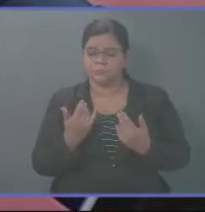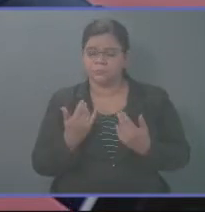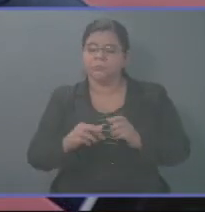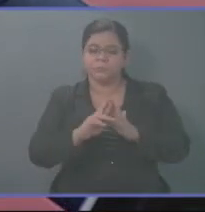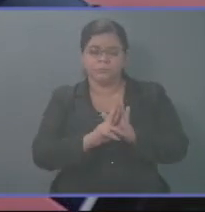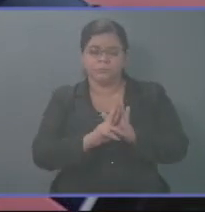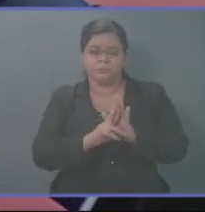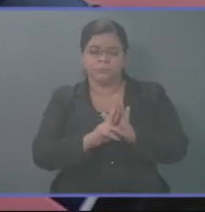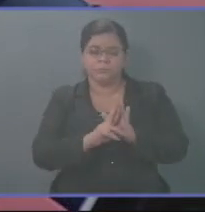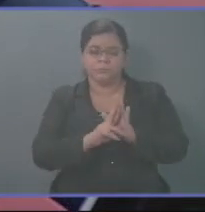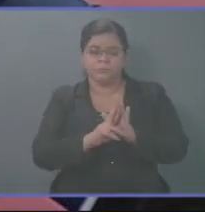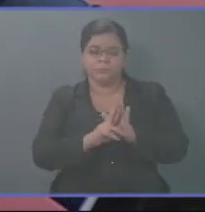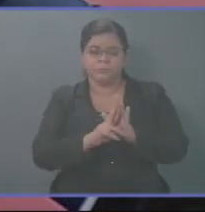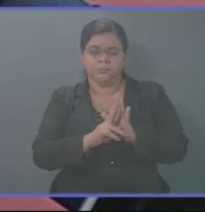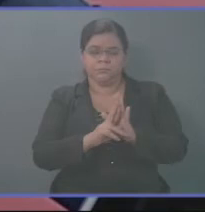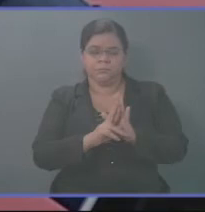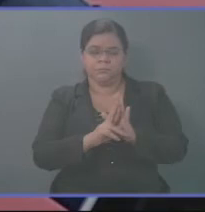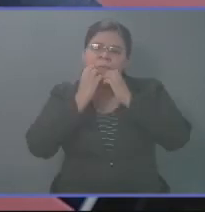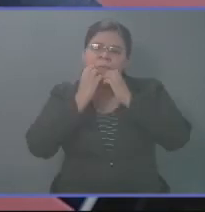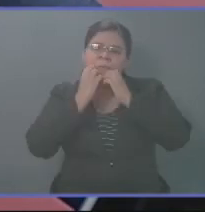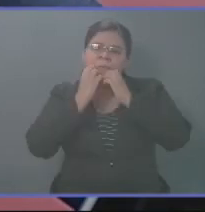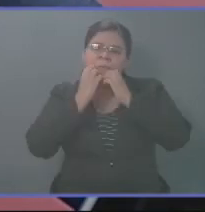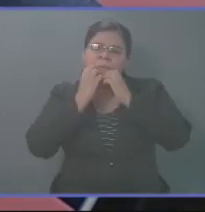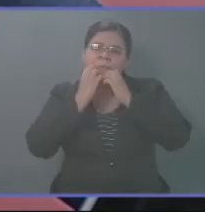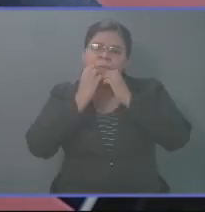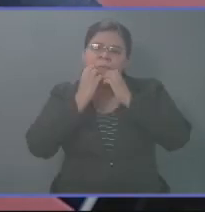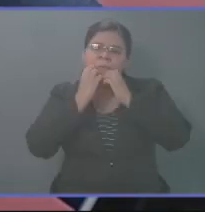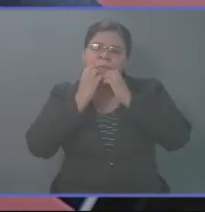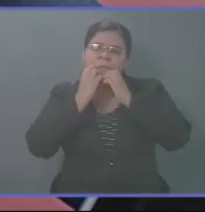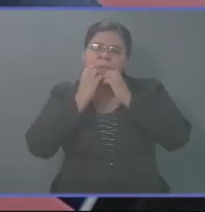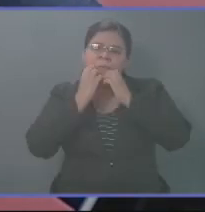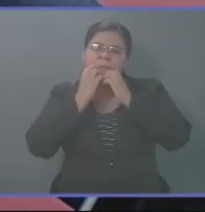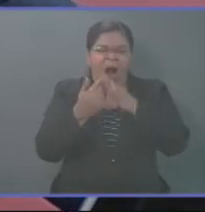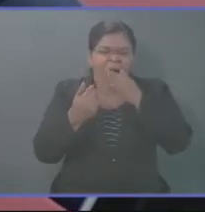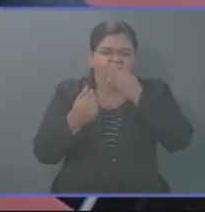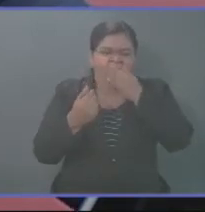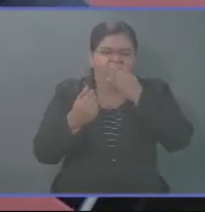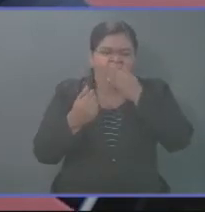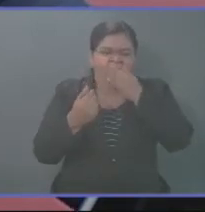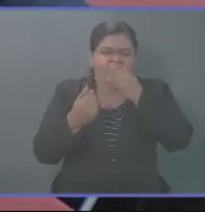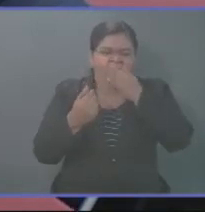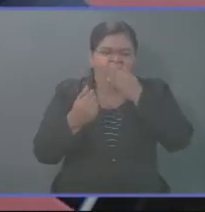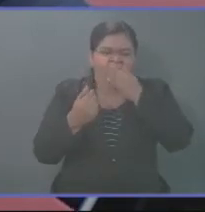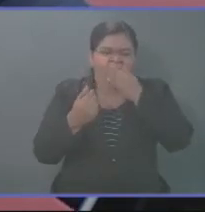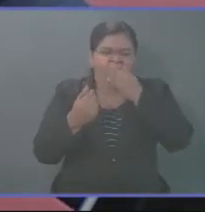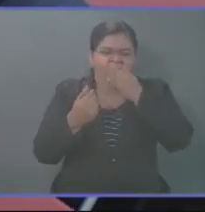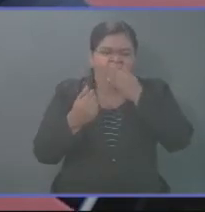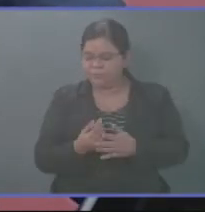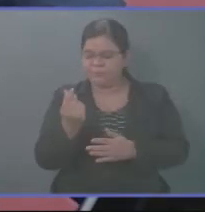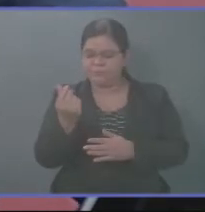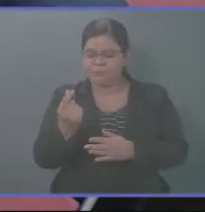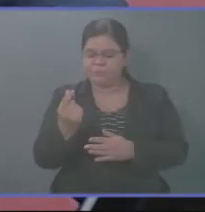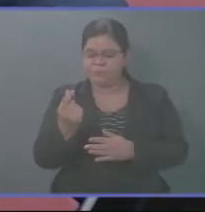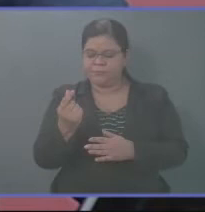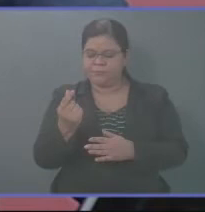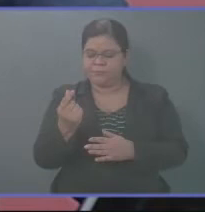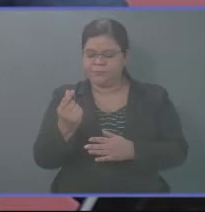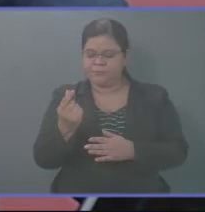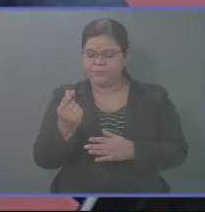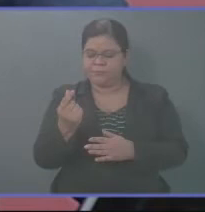que garanticen la sostenibilidad de mediano y largo plazo de las finanzas públicas de nuestro